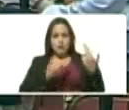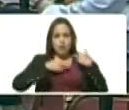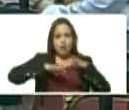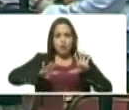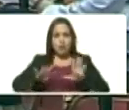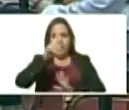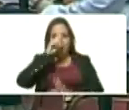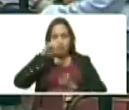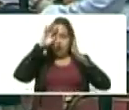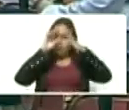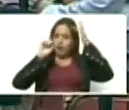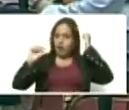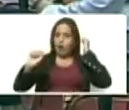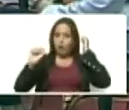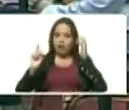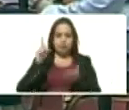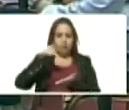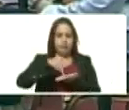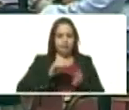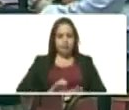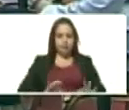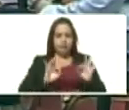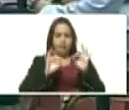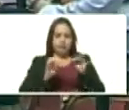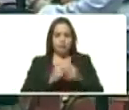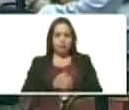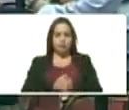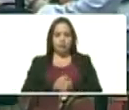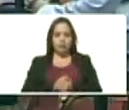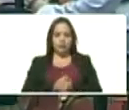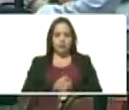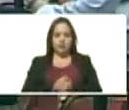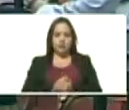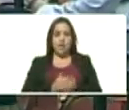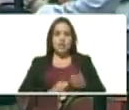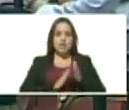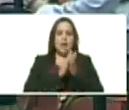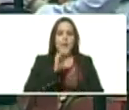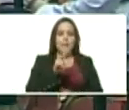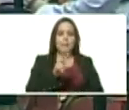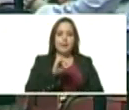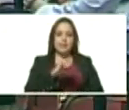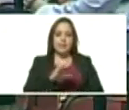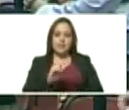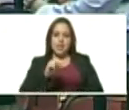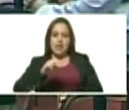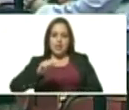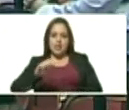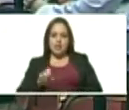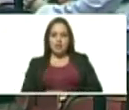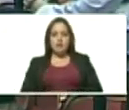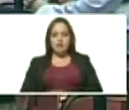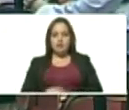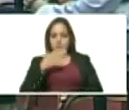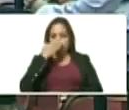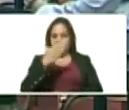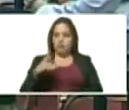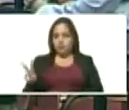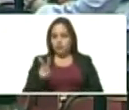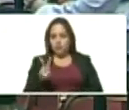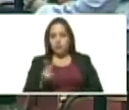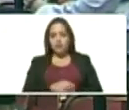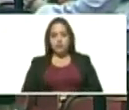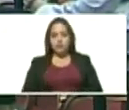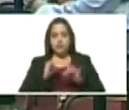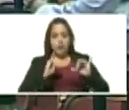como embajador extraordinario y plenipotenciario de San Vicente y las Granadinas ante la República Bolivariana de Venezuela y a quien